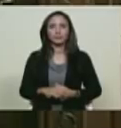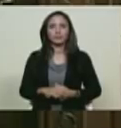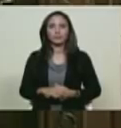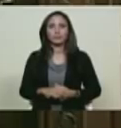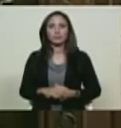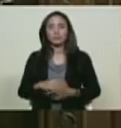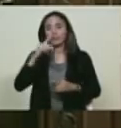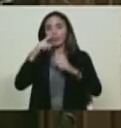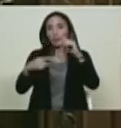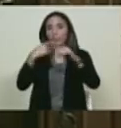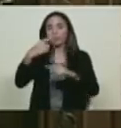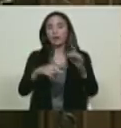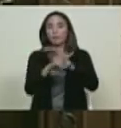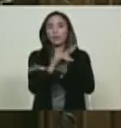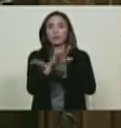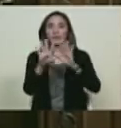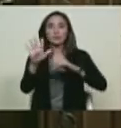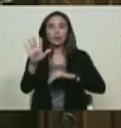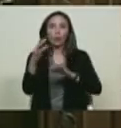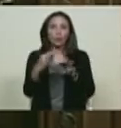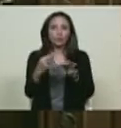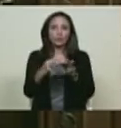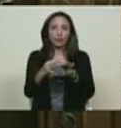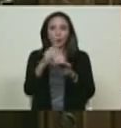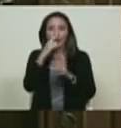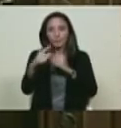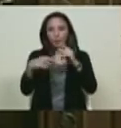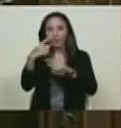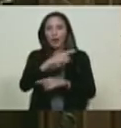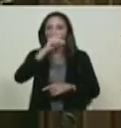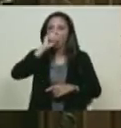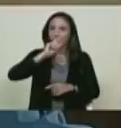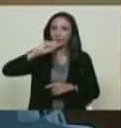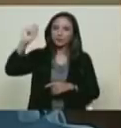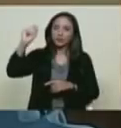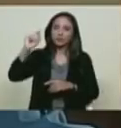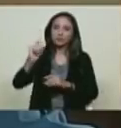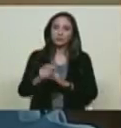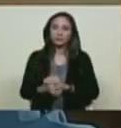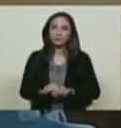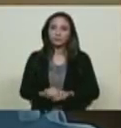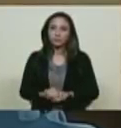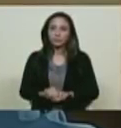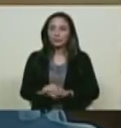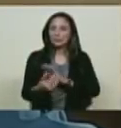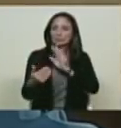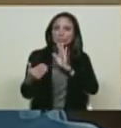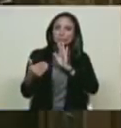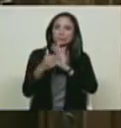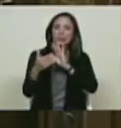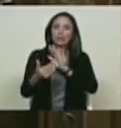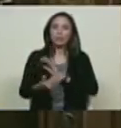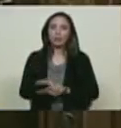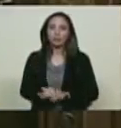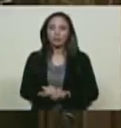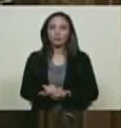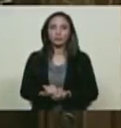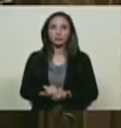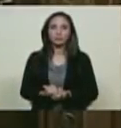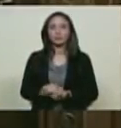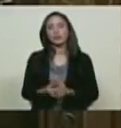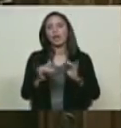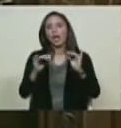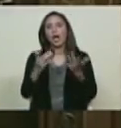Mañana 25 de septiembre se cumple aniversario del atentado septembrino contra